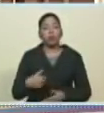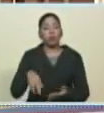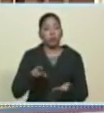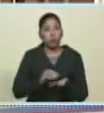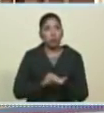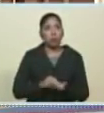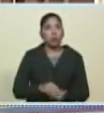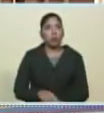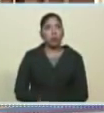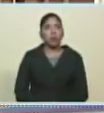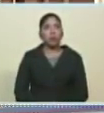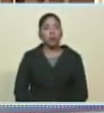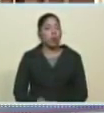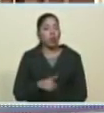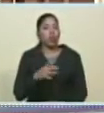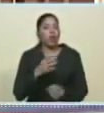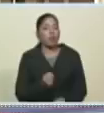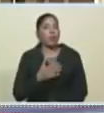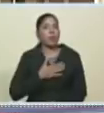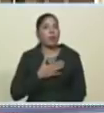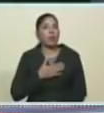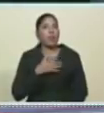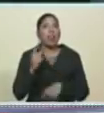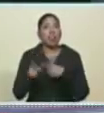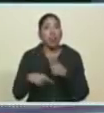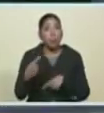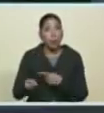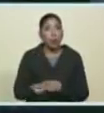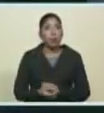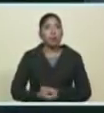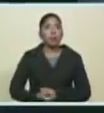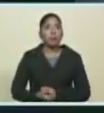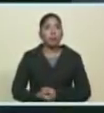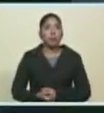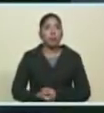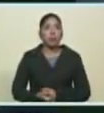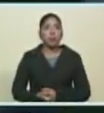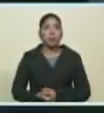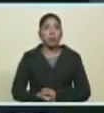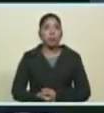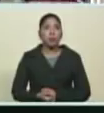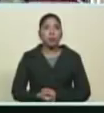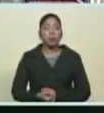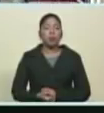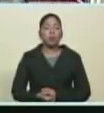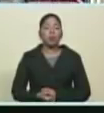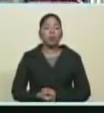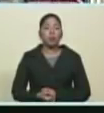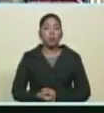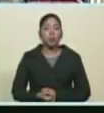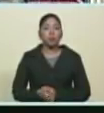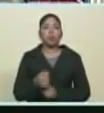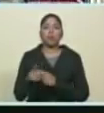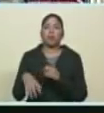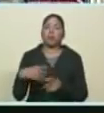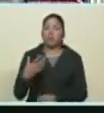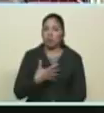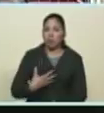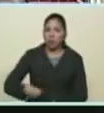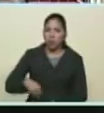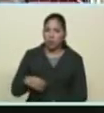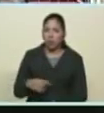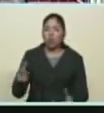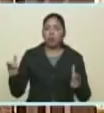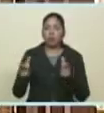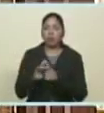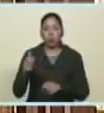No me creyó. Después, como presidente, bueno, reunimos de manera constitucionaria, permanente, el